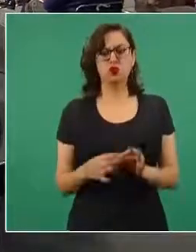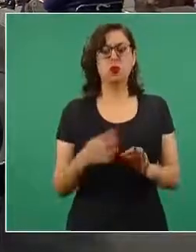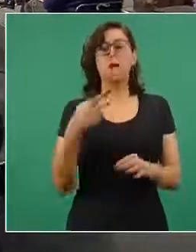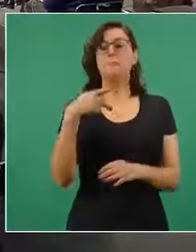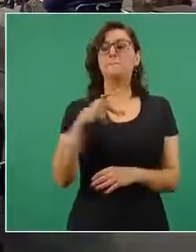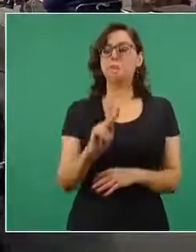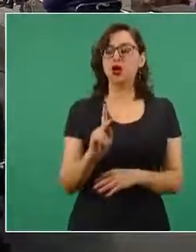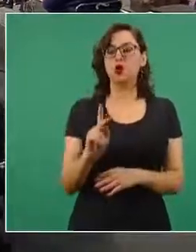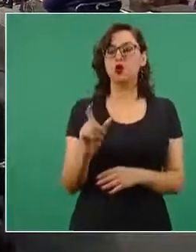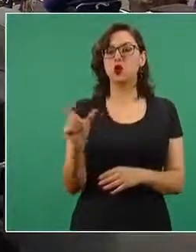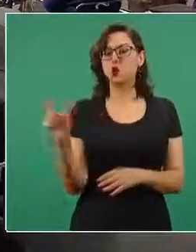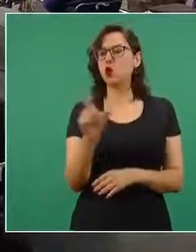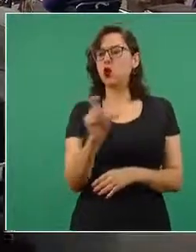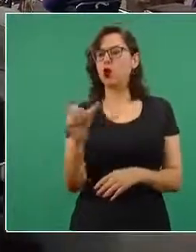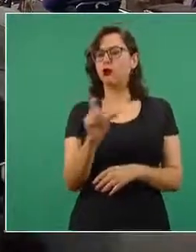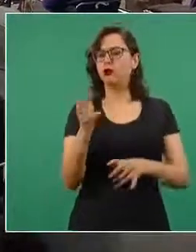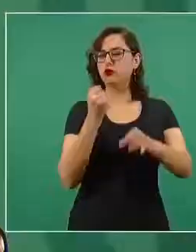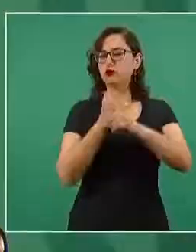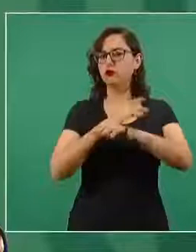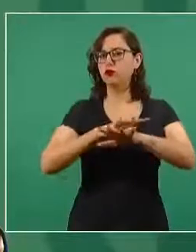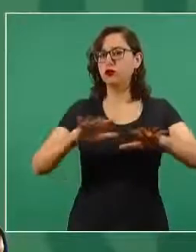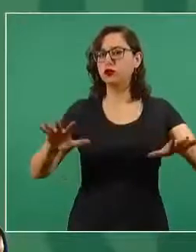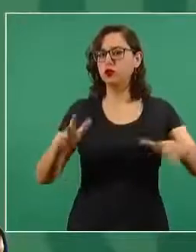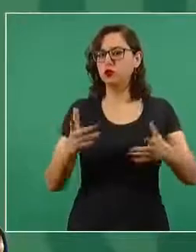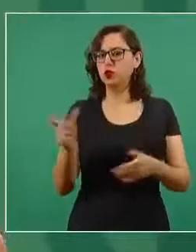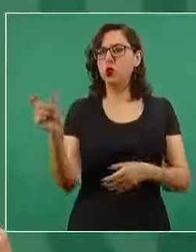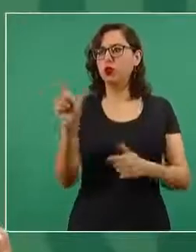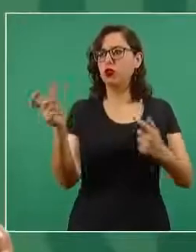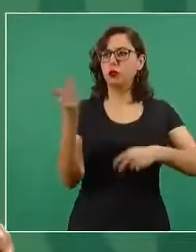Ya tienen el informe que les pedimos,